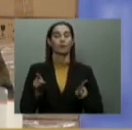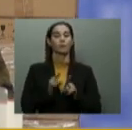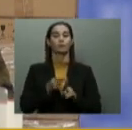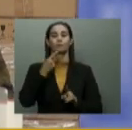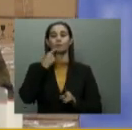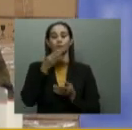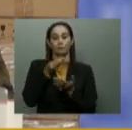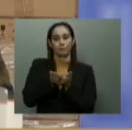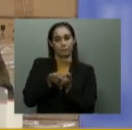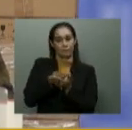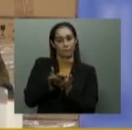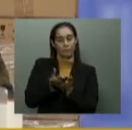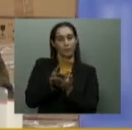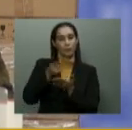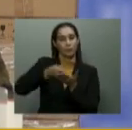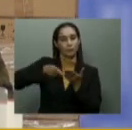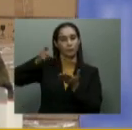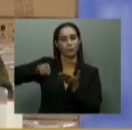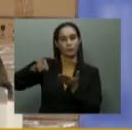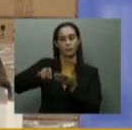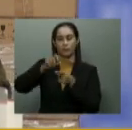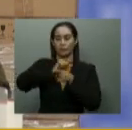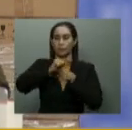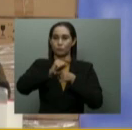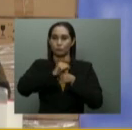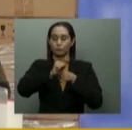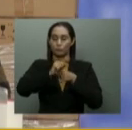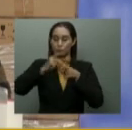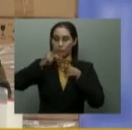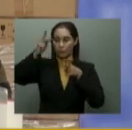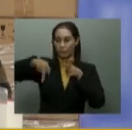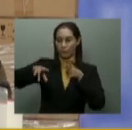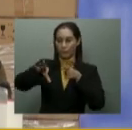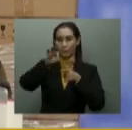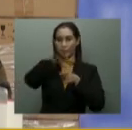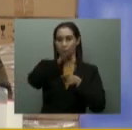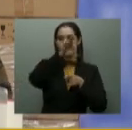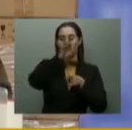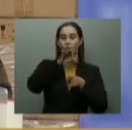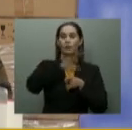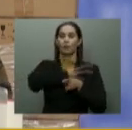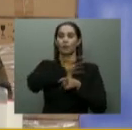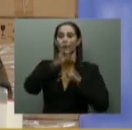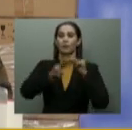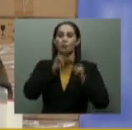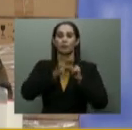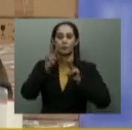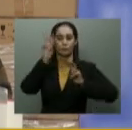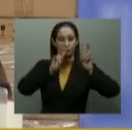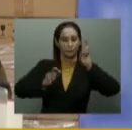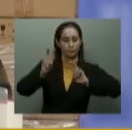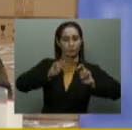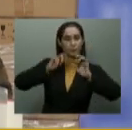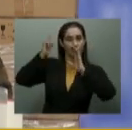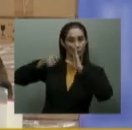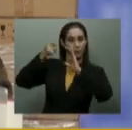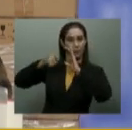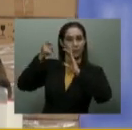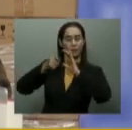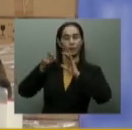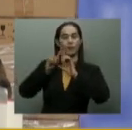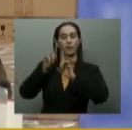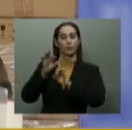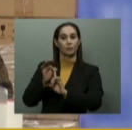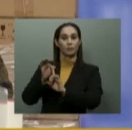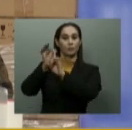veces no pueden pero se llaman falta de técnica falta de conocimiento en lucha personal e intervención policial